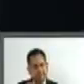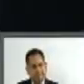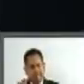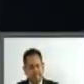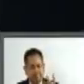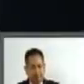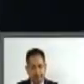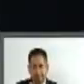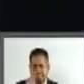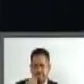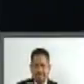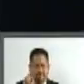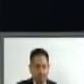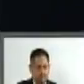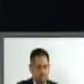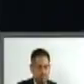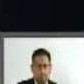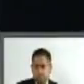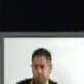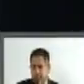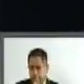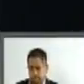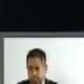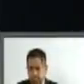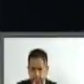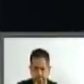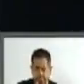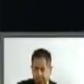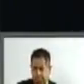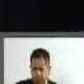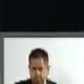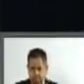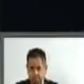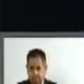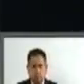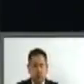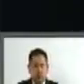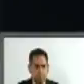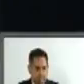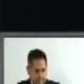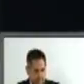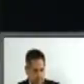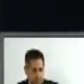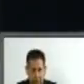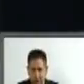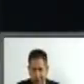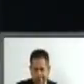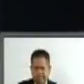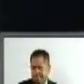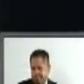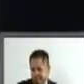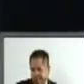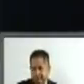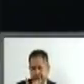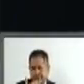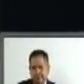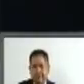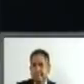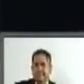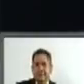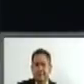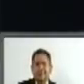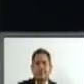TLCAN permite compartir entre sus tres naciones integrantes, se ha fortalecido sustancialmente la competitividad de nuestra